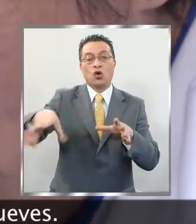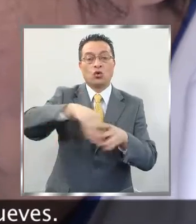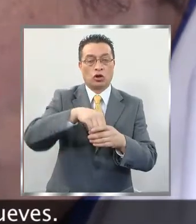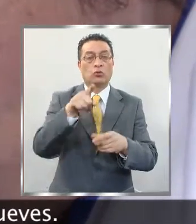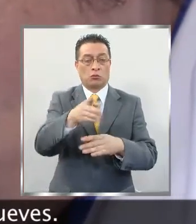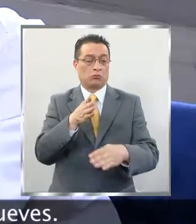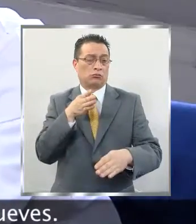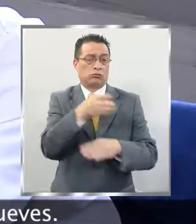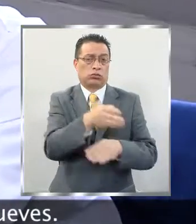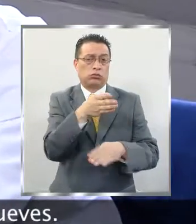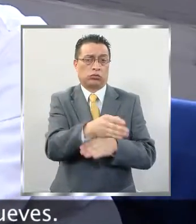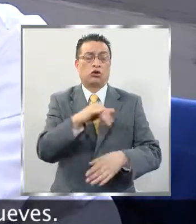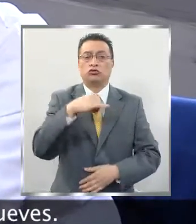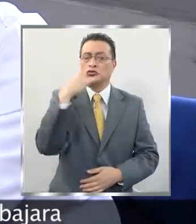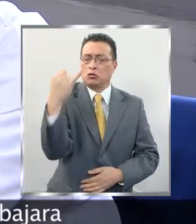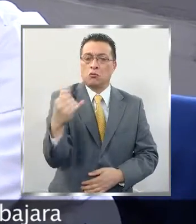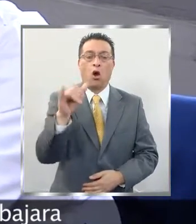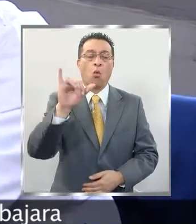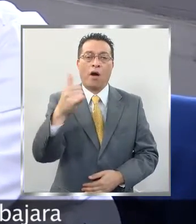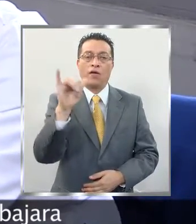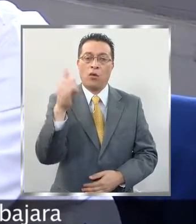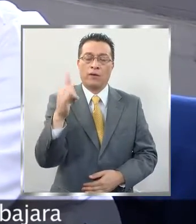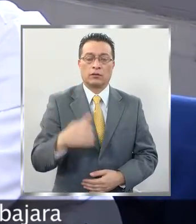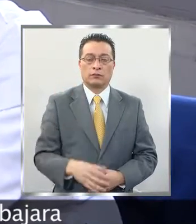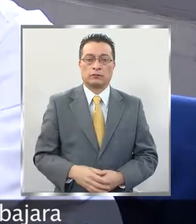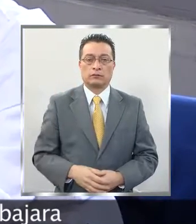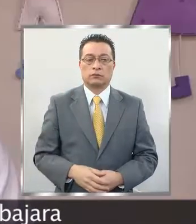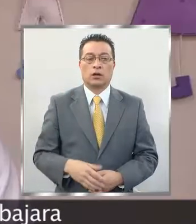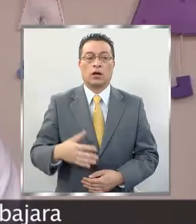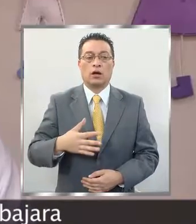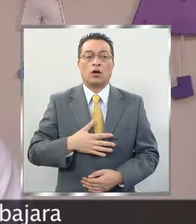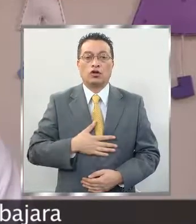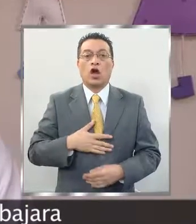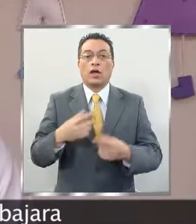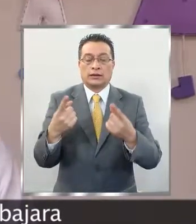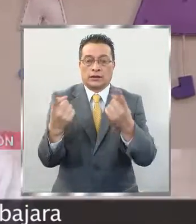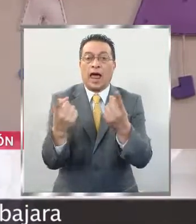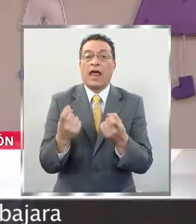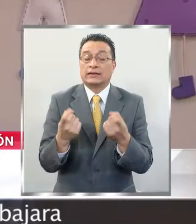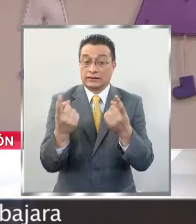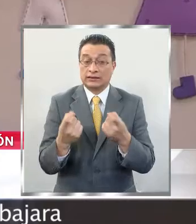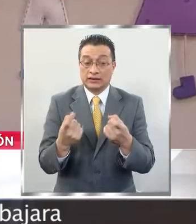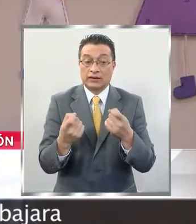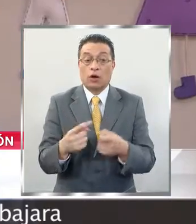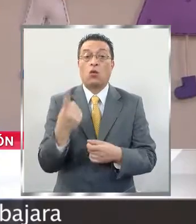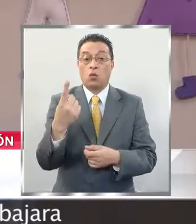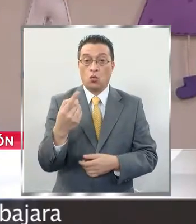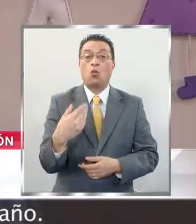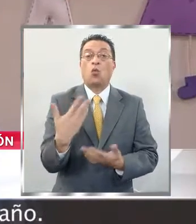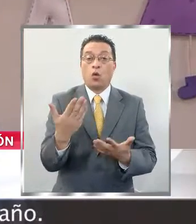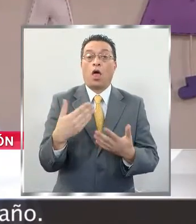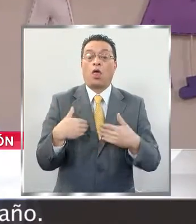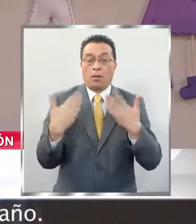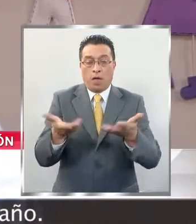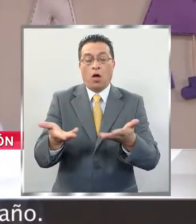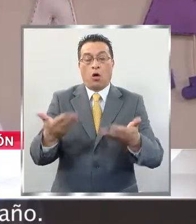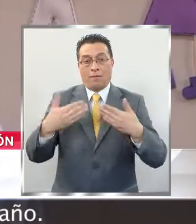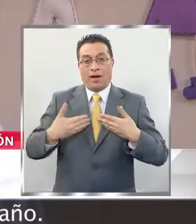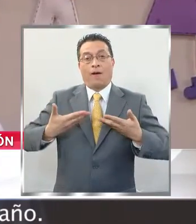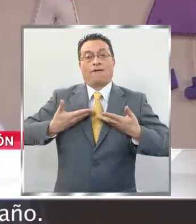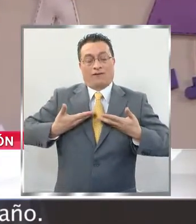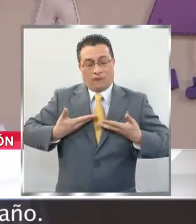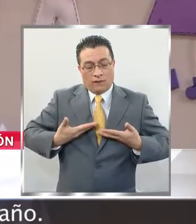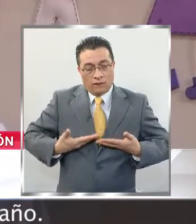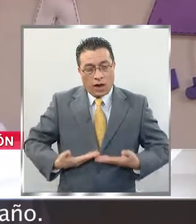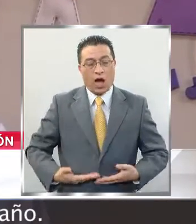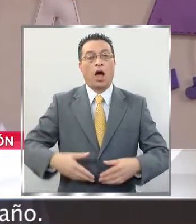cual asiste todos los jueves. Necesitaba algo que me bajara un poco